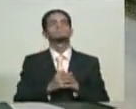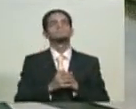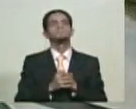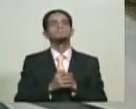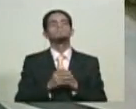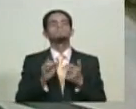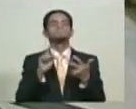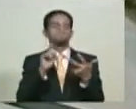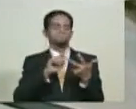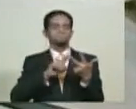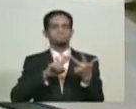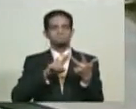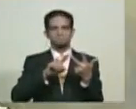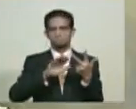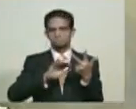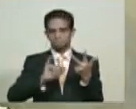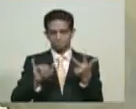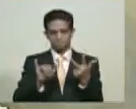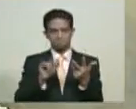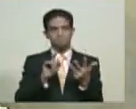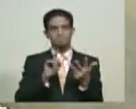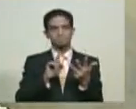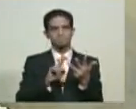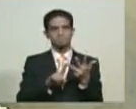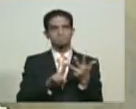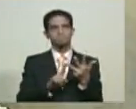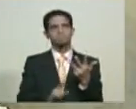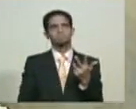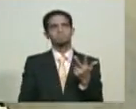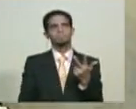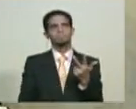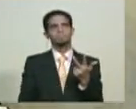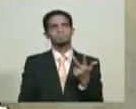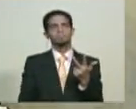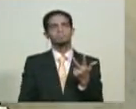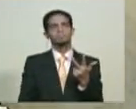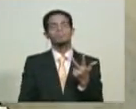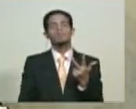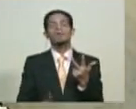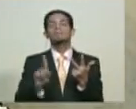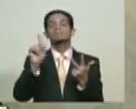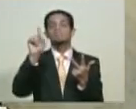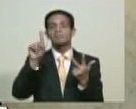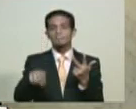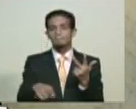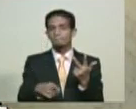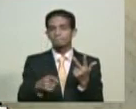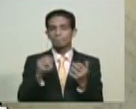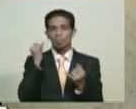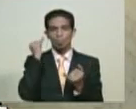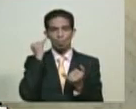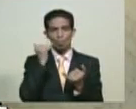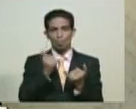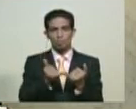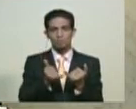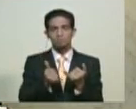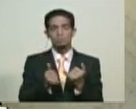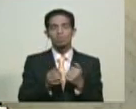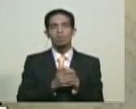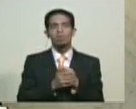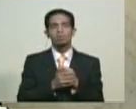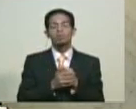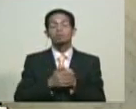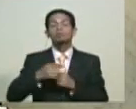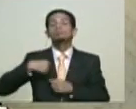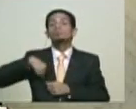quisiera poner sobre la mesa junto a ustedes. Y también, por último, saben ustedes que nosotros estamos